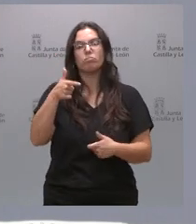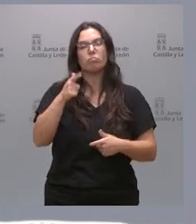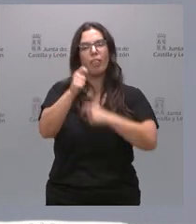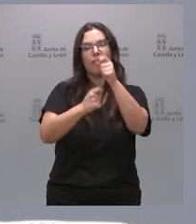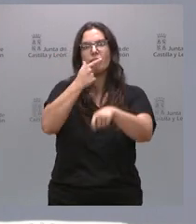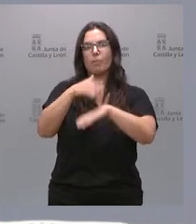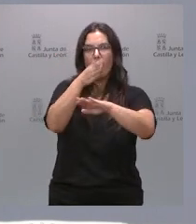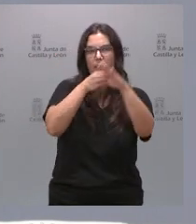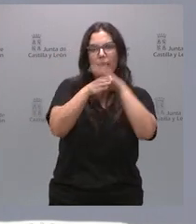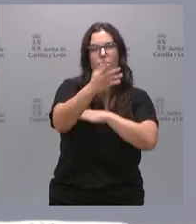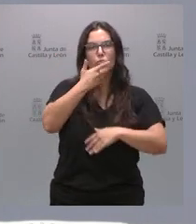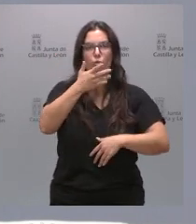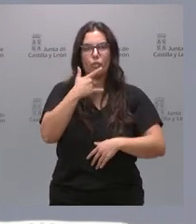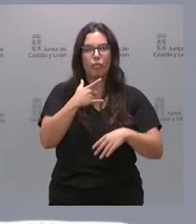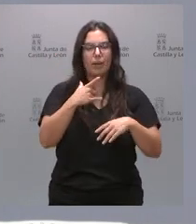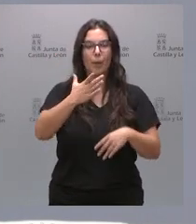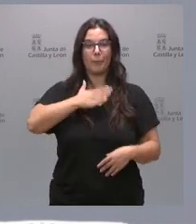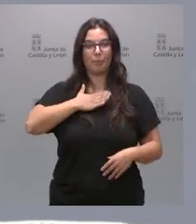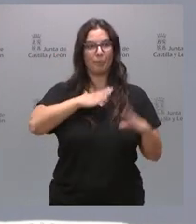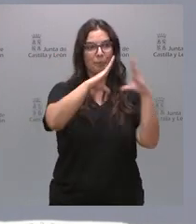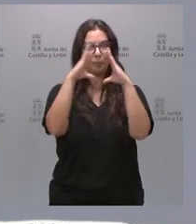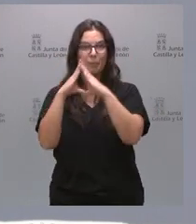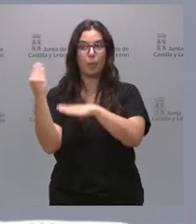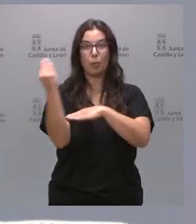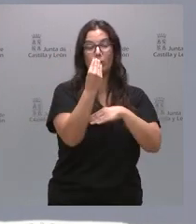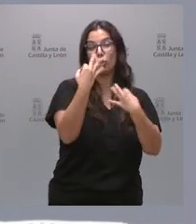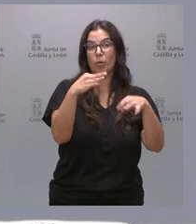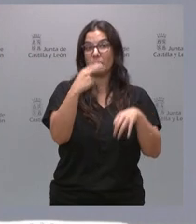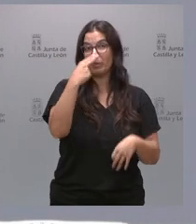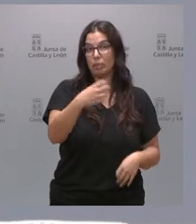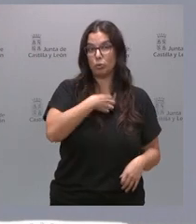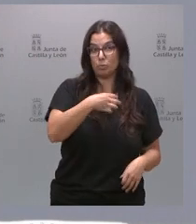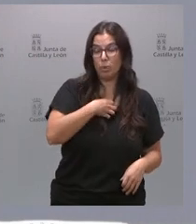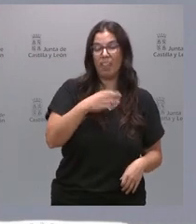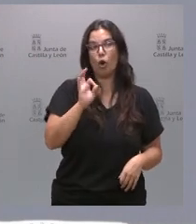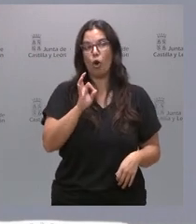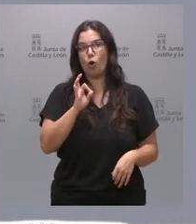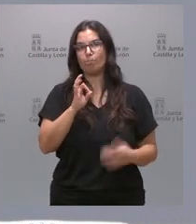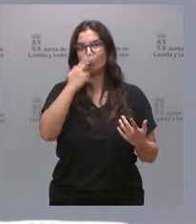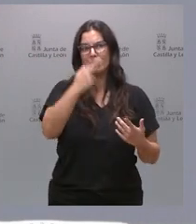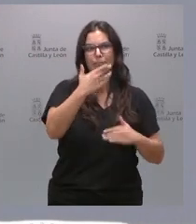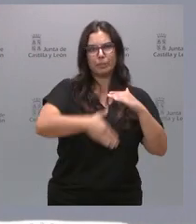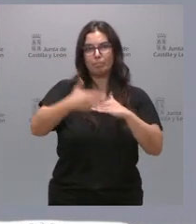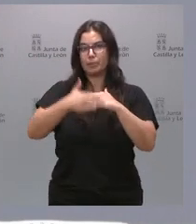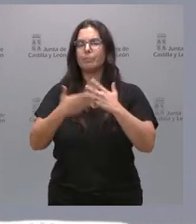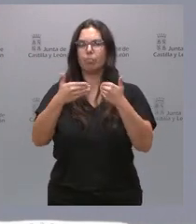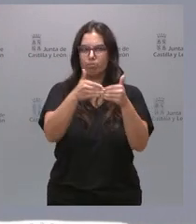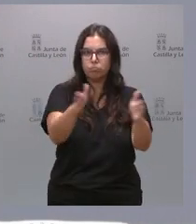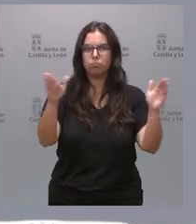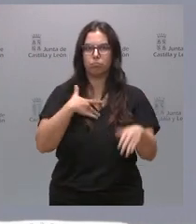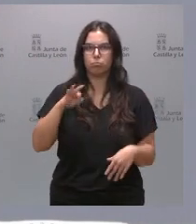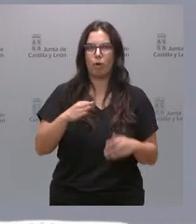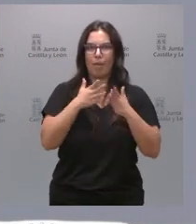y el conocimiento de un mayor número de bienes que habitualmente no son visitables o bien tiene unas condiciones de visita muy limitadas en el horario